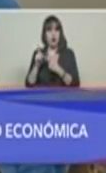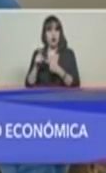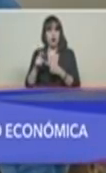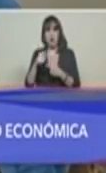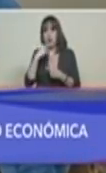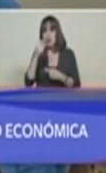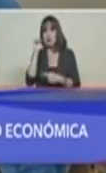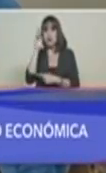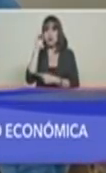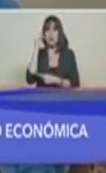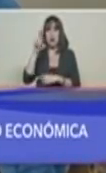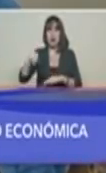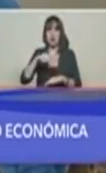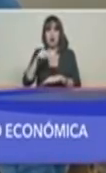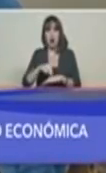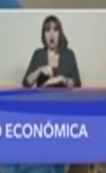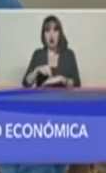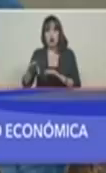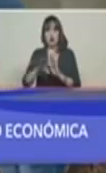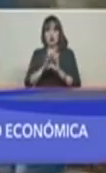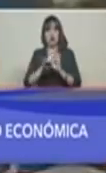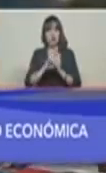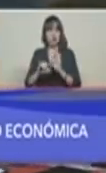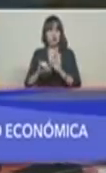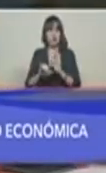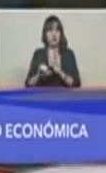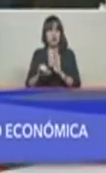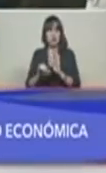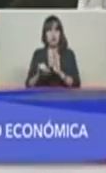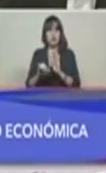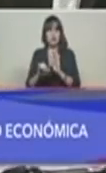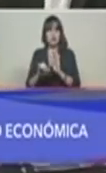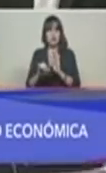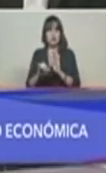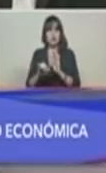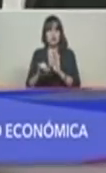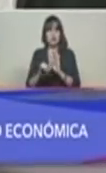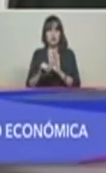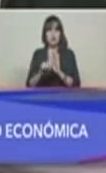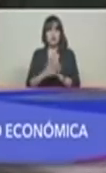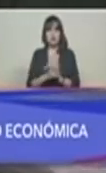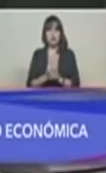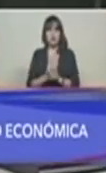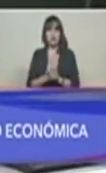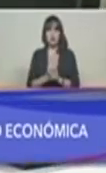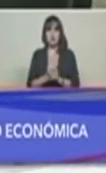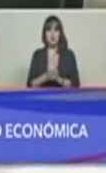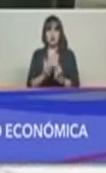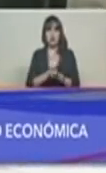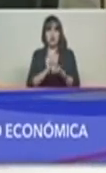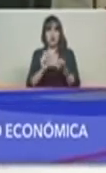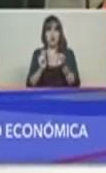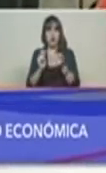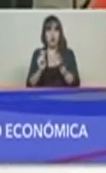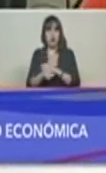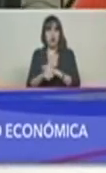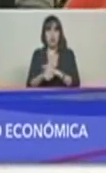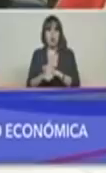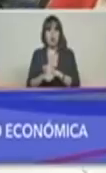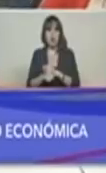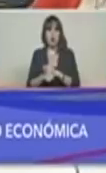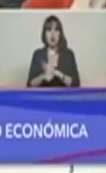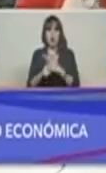Nacional Constituyente la aprobación de el conjunto de reformas tributarias que se le